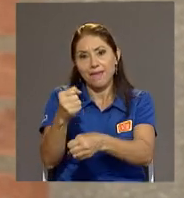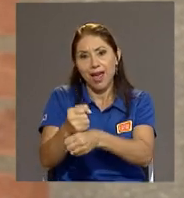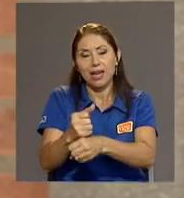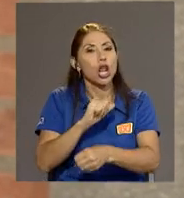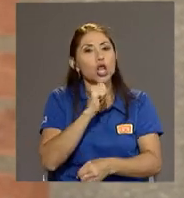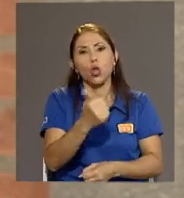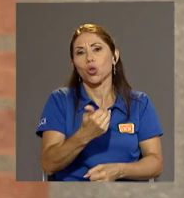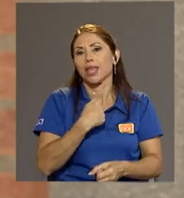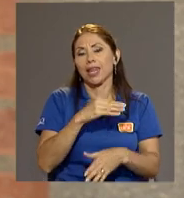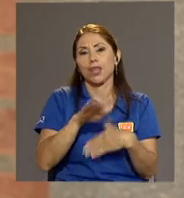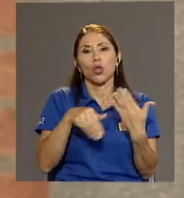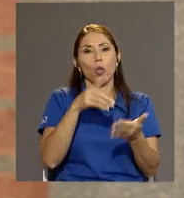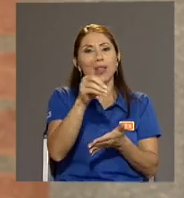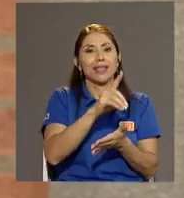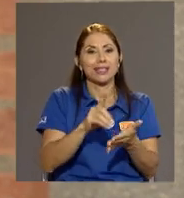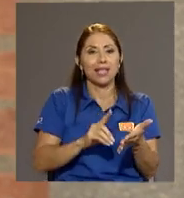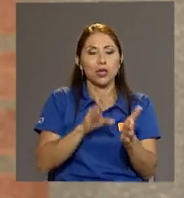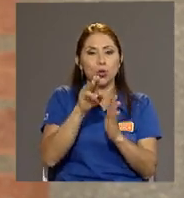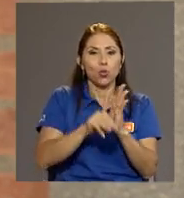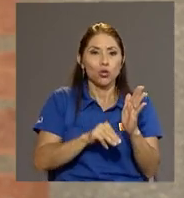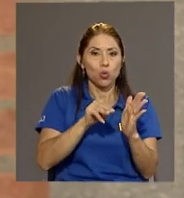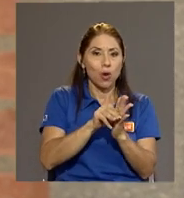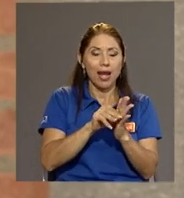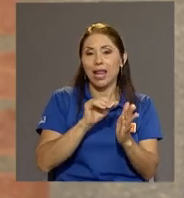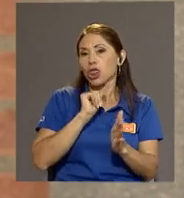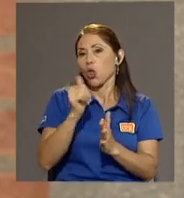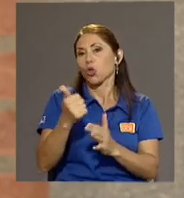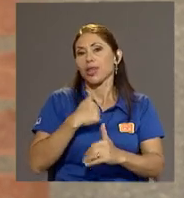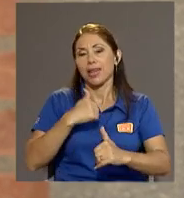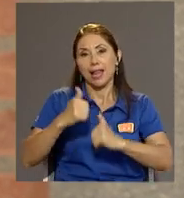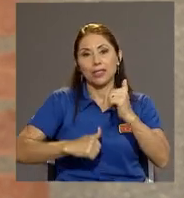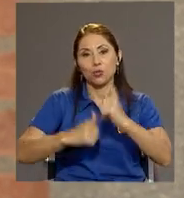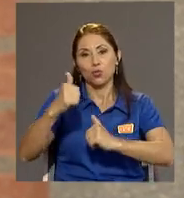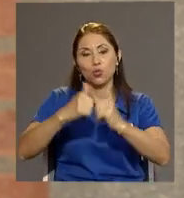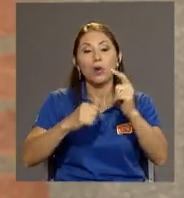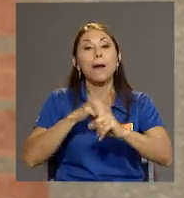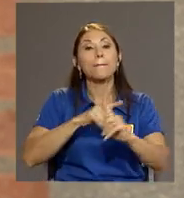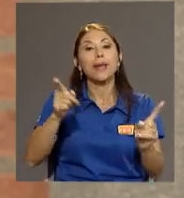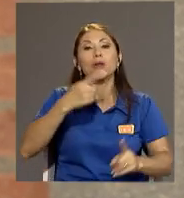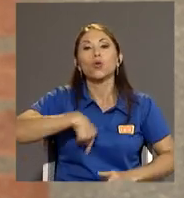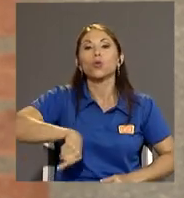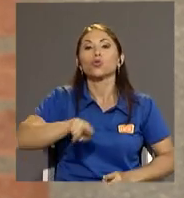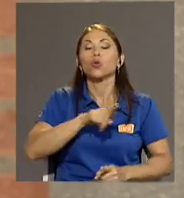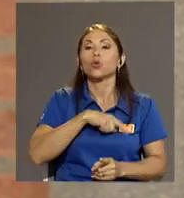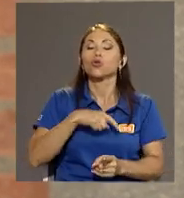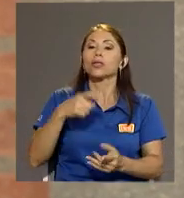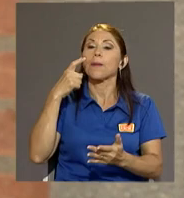curricular ni la estructura, pero estamos reconociendo que a nuestros estudiantes